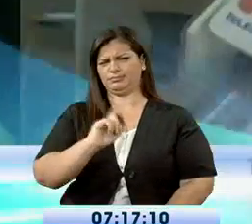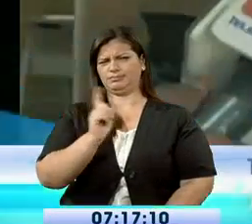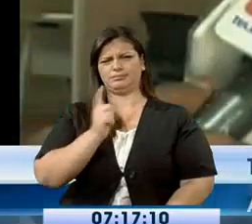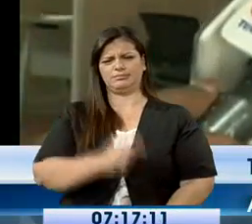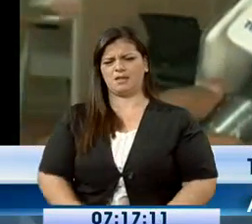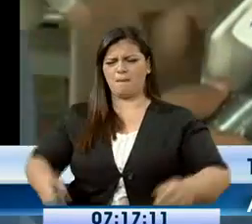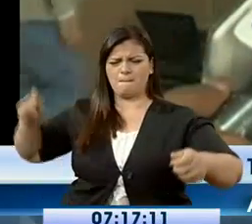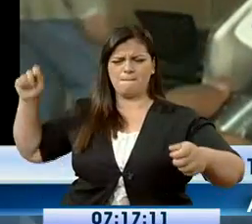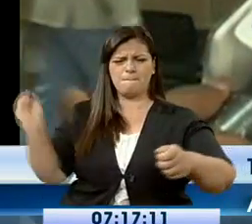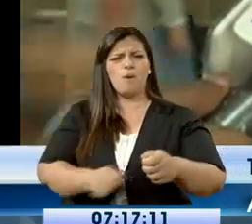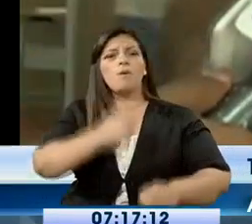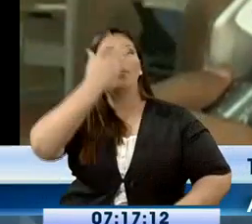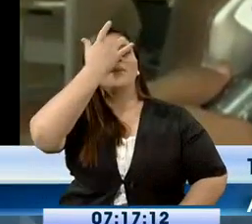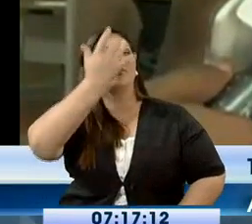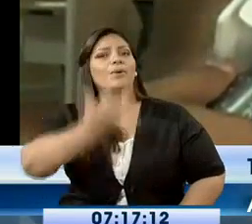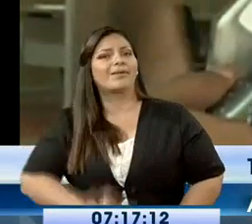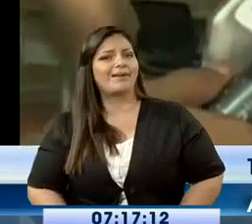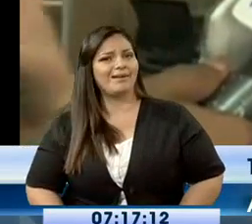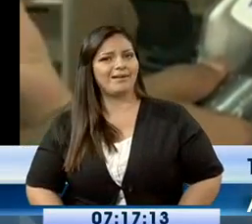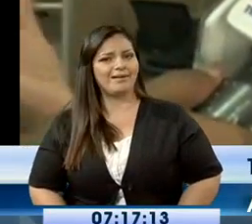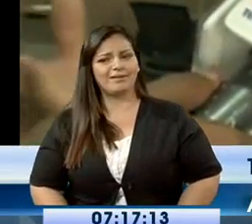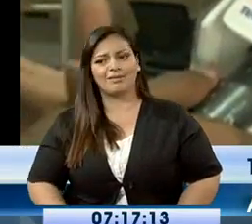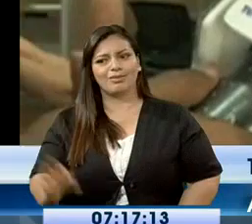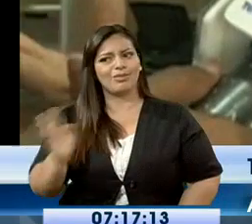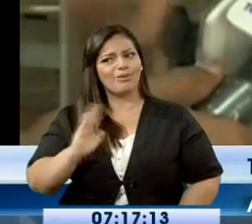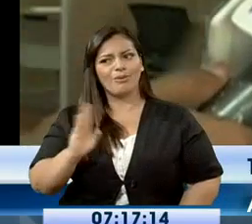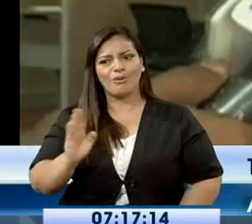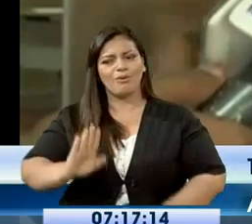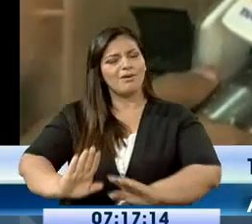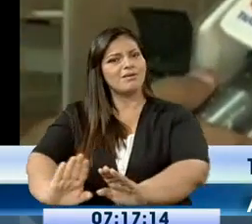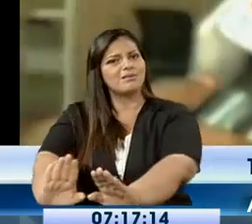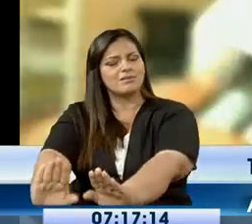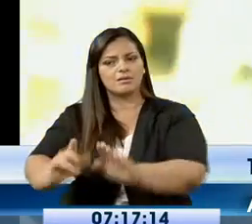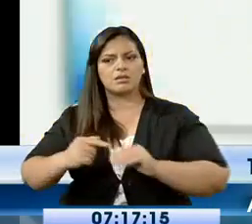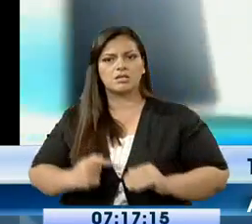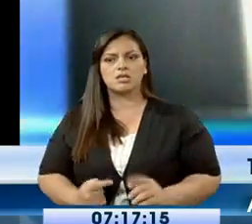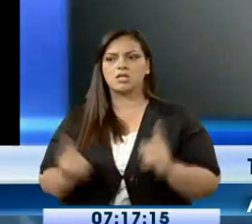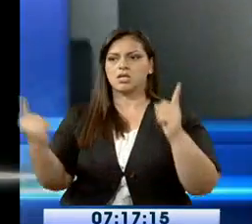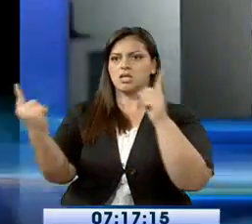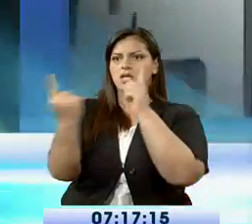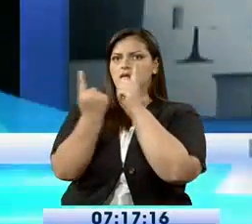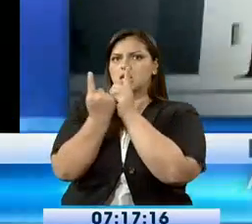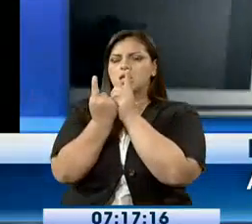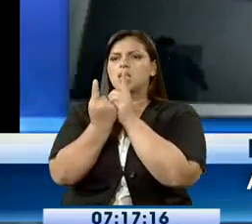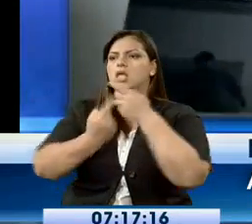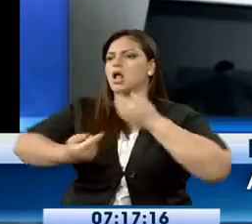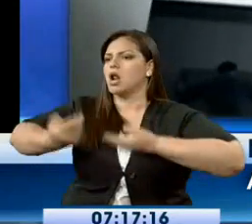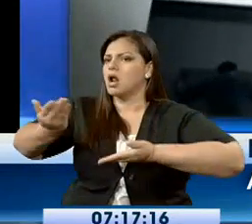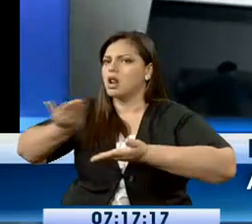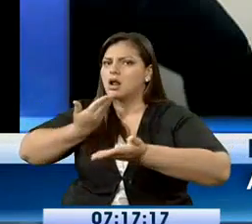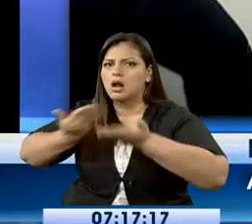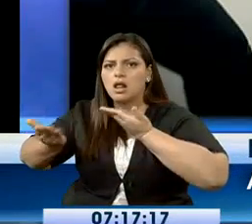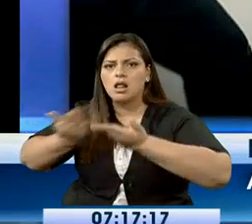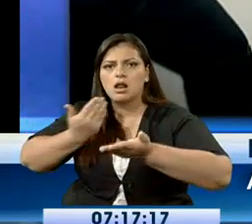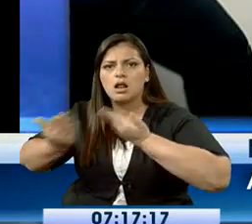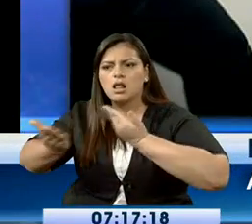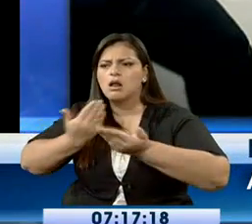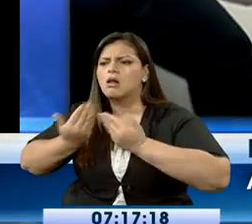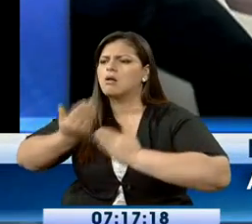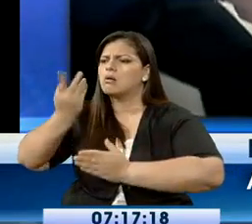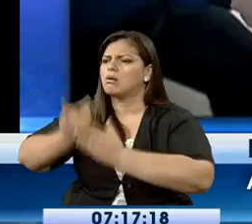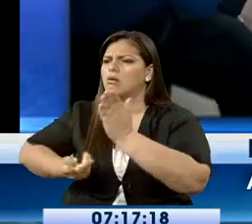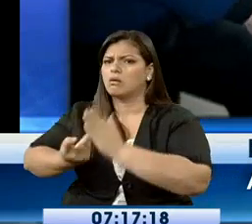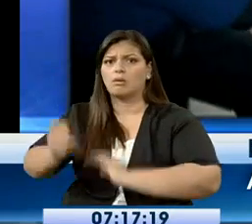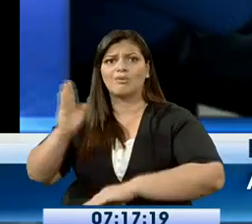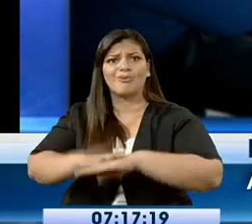cosas reales. Si hay algo, tienen que tener un diálogo, pues, hablar normal, mira, oye, ¿qué te pasa? Esto es así, ¿qué pasó? Pero no desquitarse con